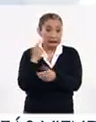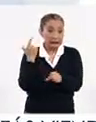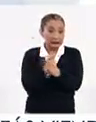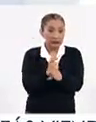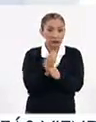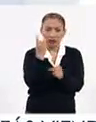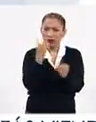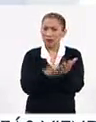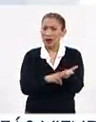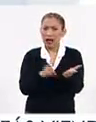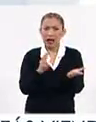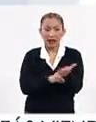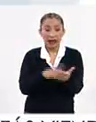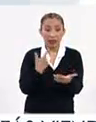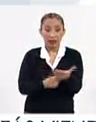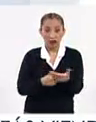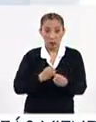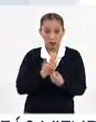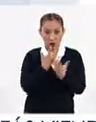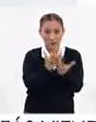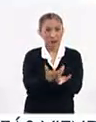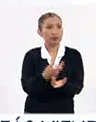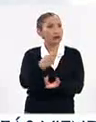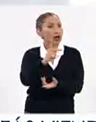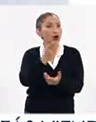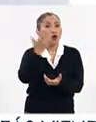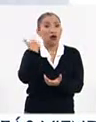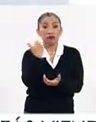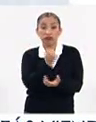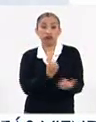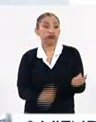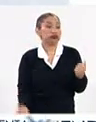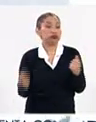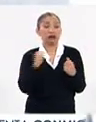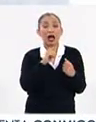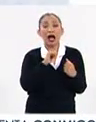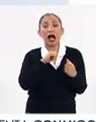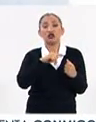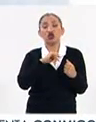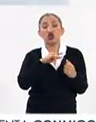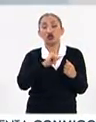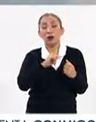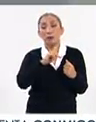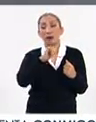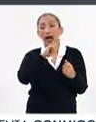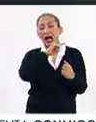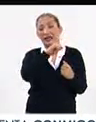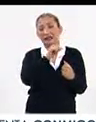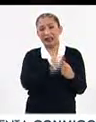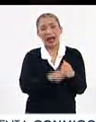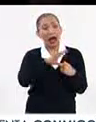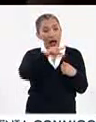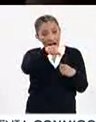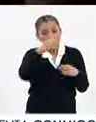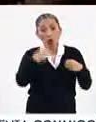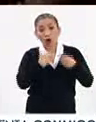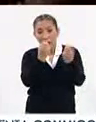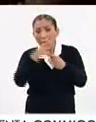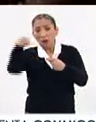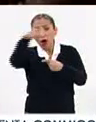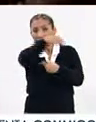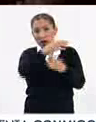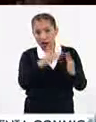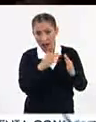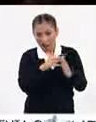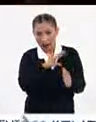algo valioso en esos poemas, aunque fueran poemas que no son muy buenos, de Antonio Plaza, de Guillermo Aguirre Fierro. Son los que están en todos los hogares. Son los que están en todos